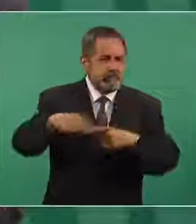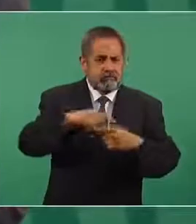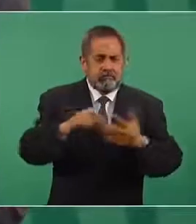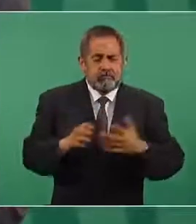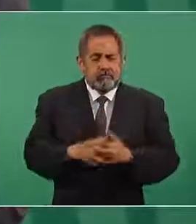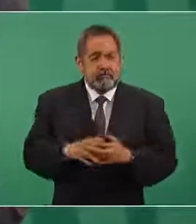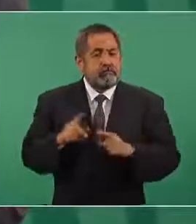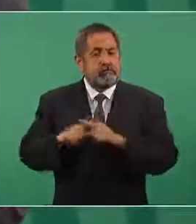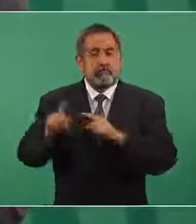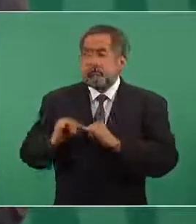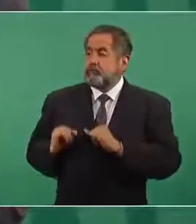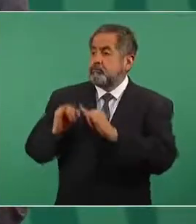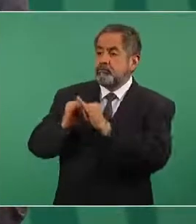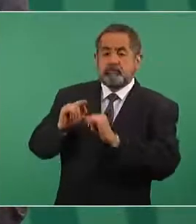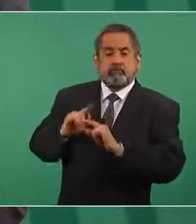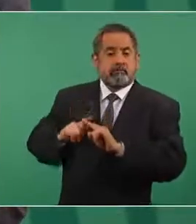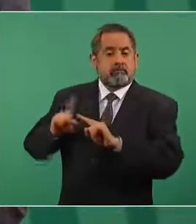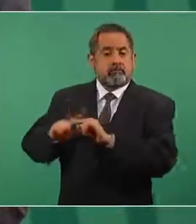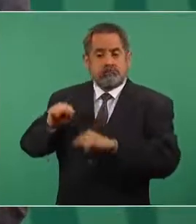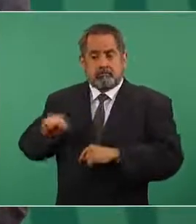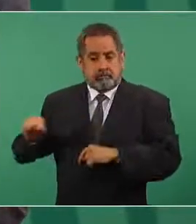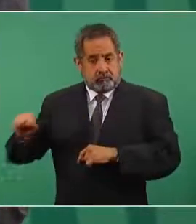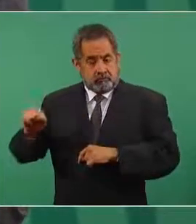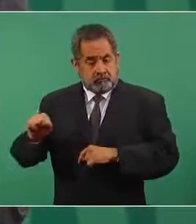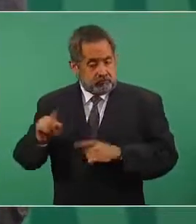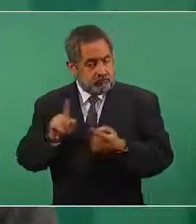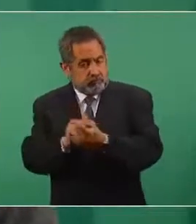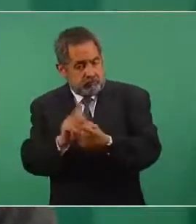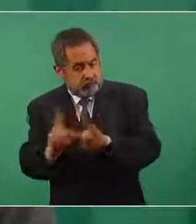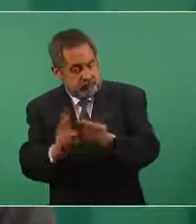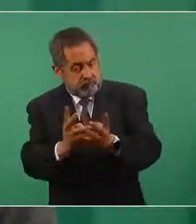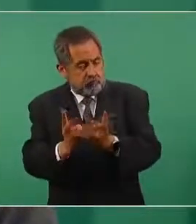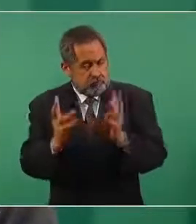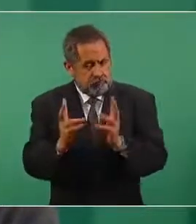de varias dependencias, y es algo que